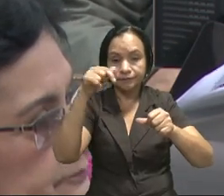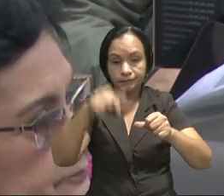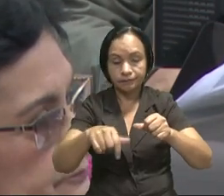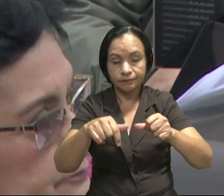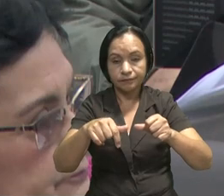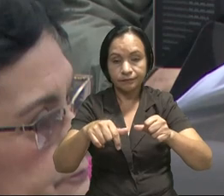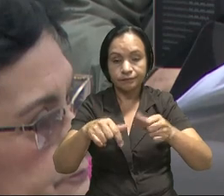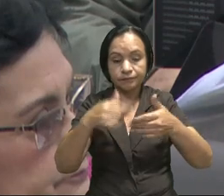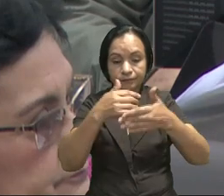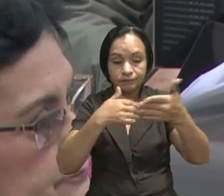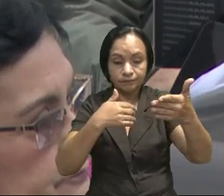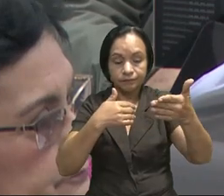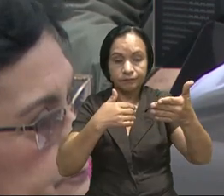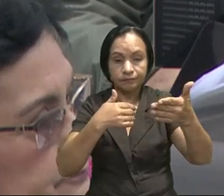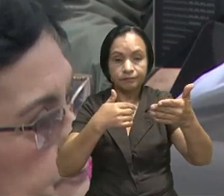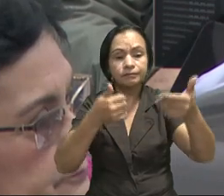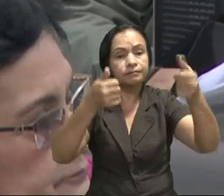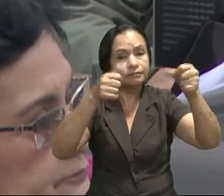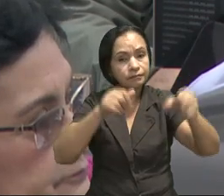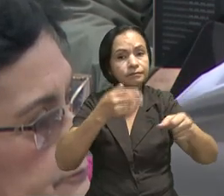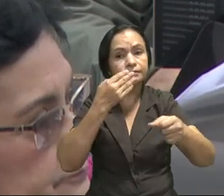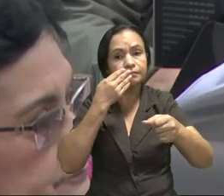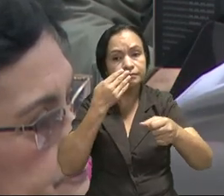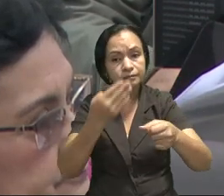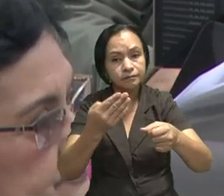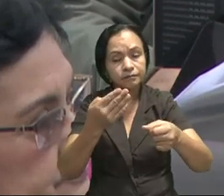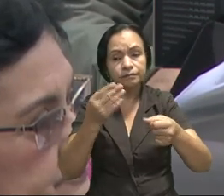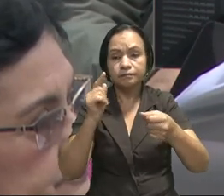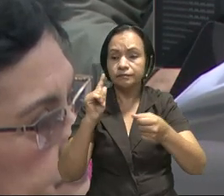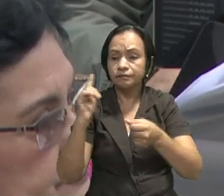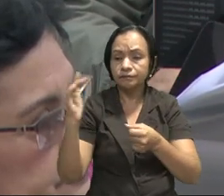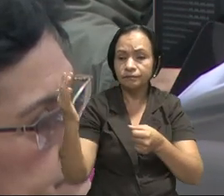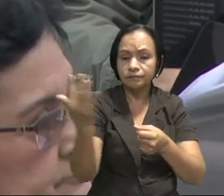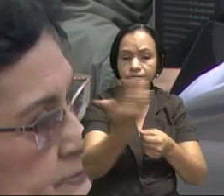presente dictamen favorable